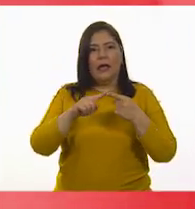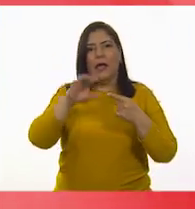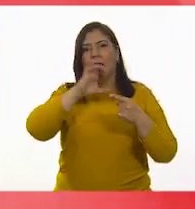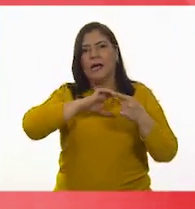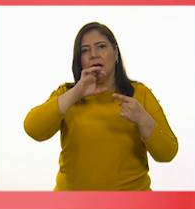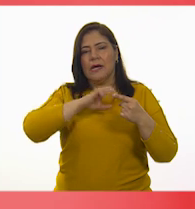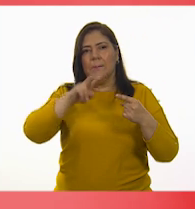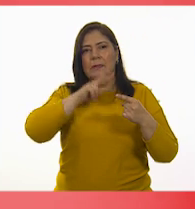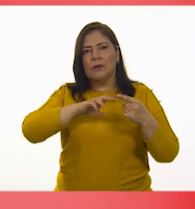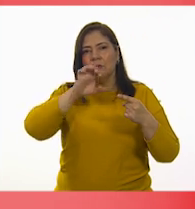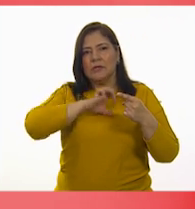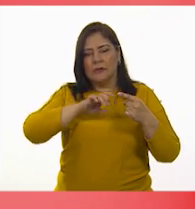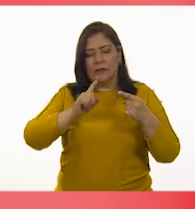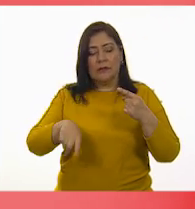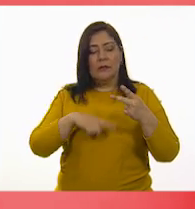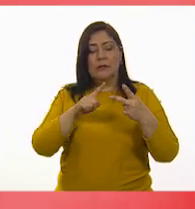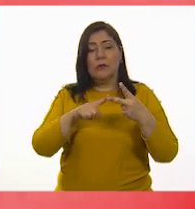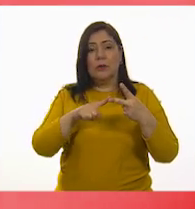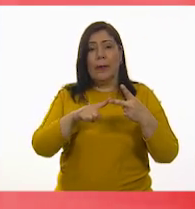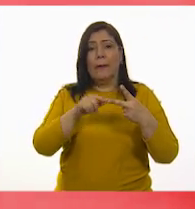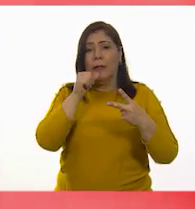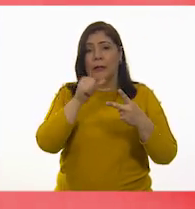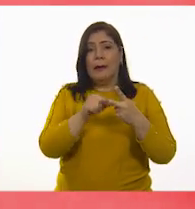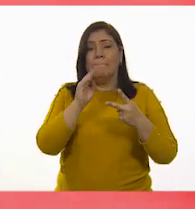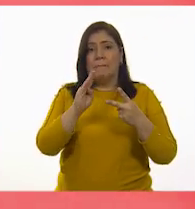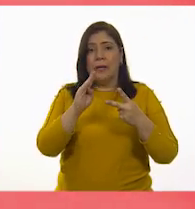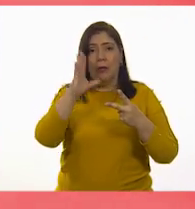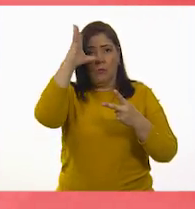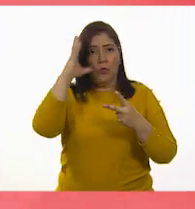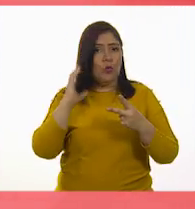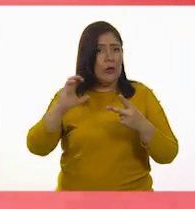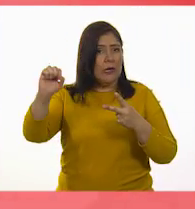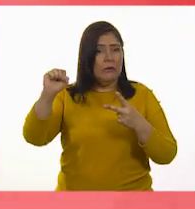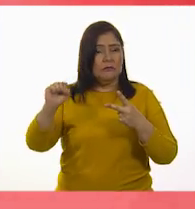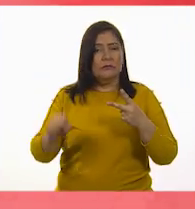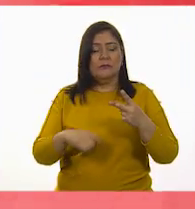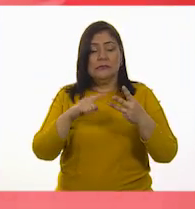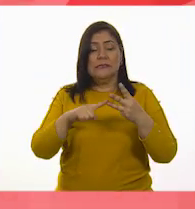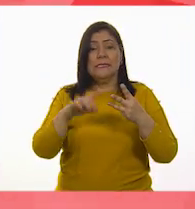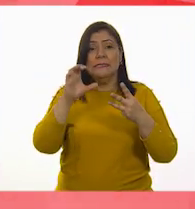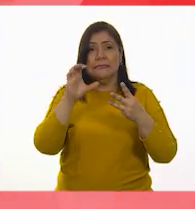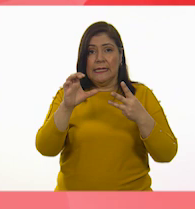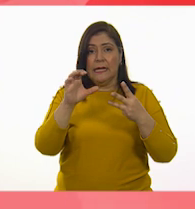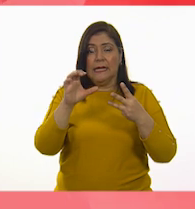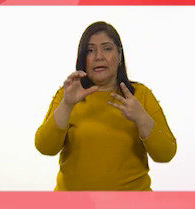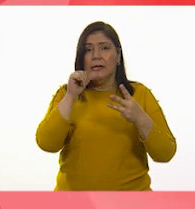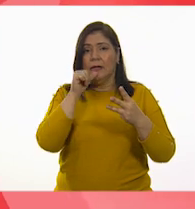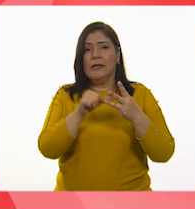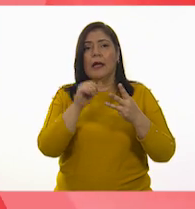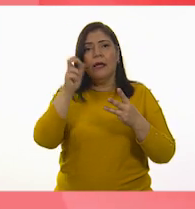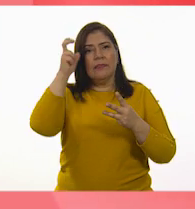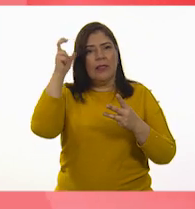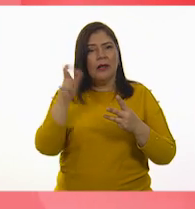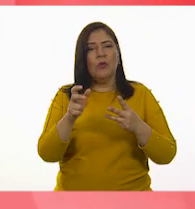Carranza. B. José María Morelos. C. Miguel